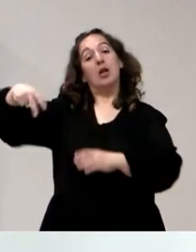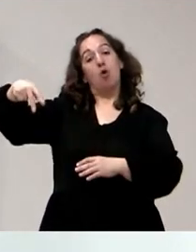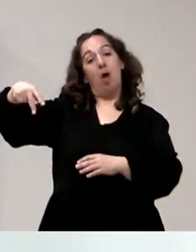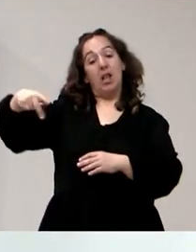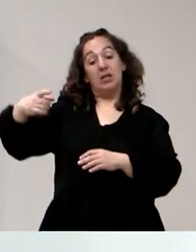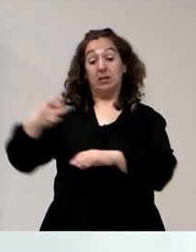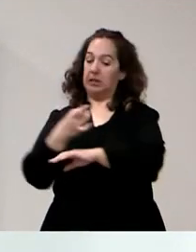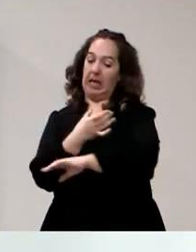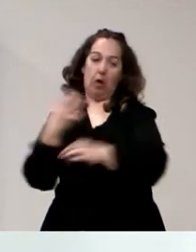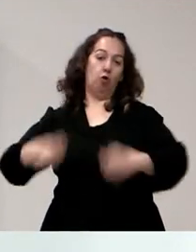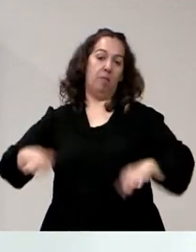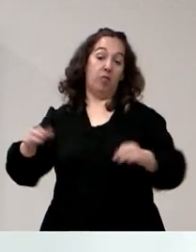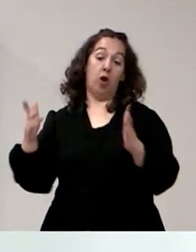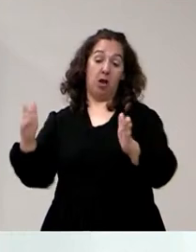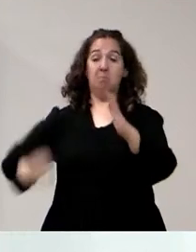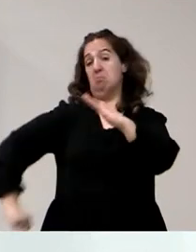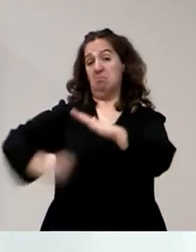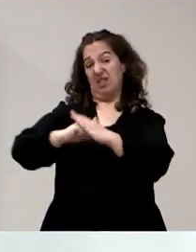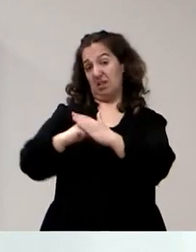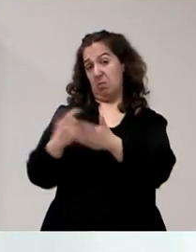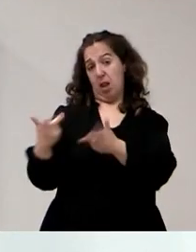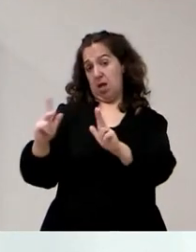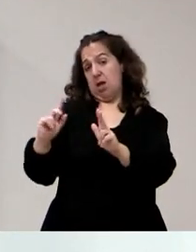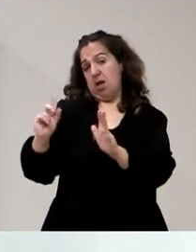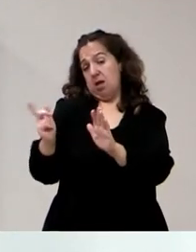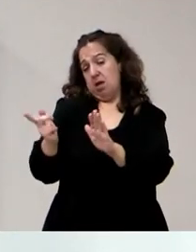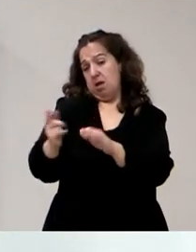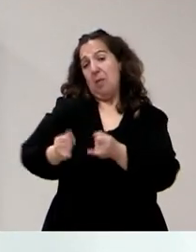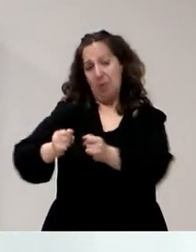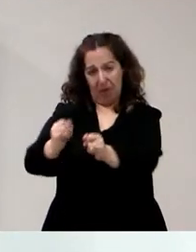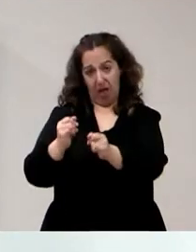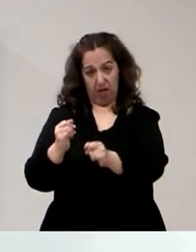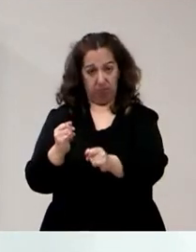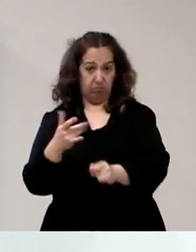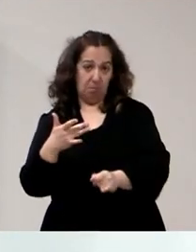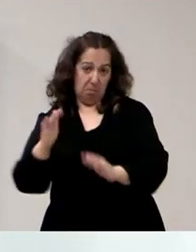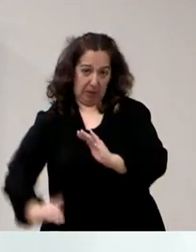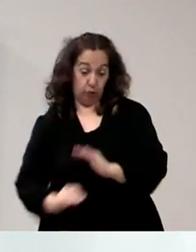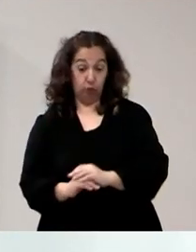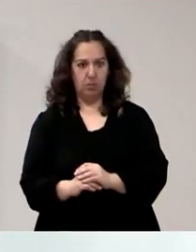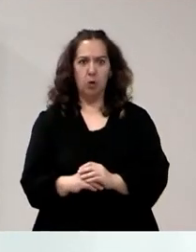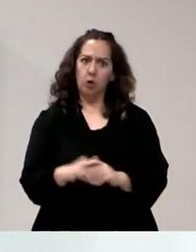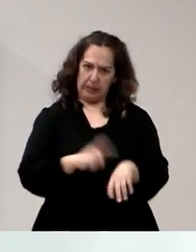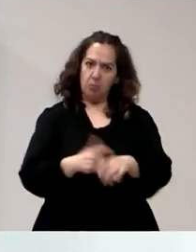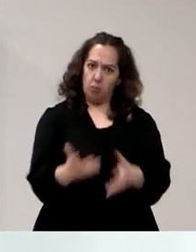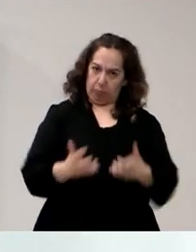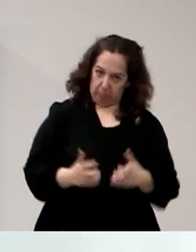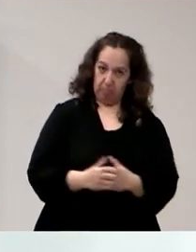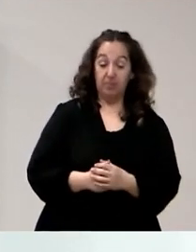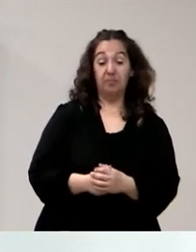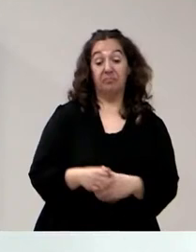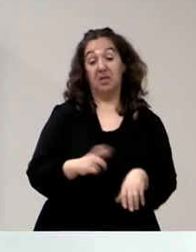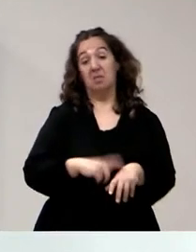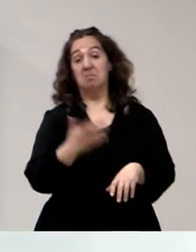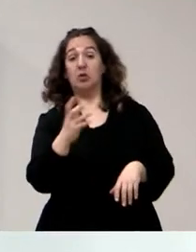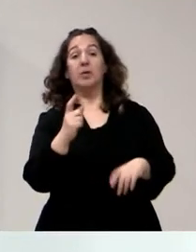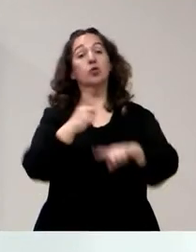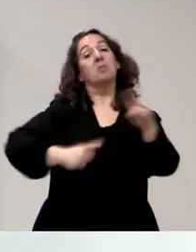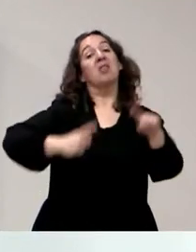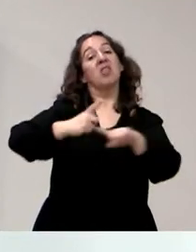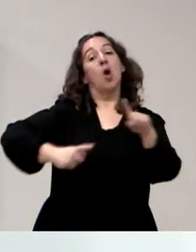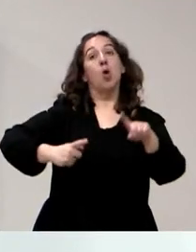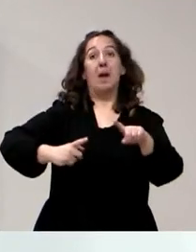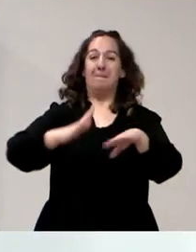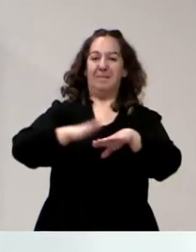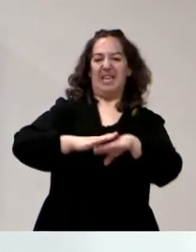convencional a las velocidades máximas que permita la vía pero vamos a ganar mucho tiempo claro tenga en cuenta que ganaremos en torno a media hora